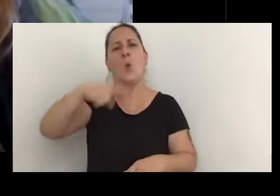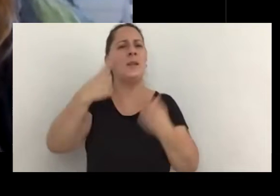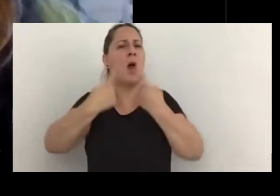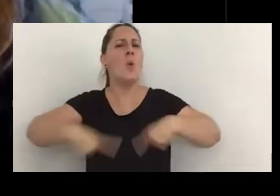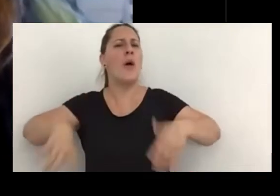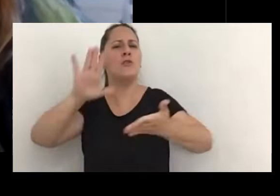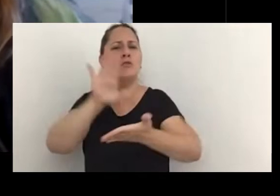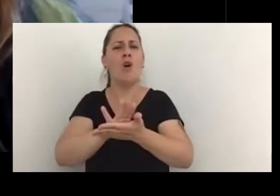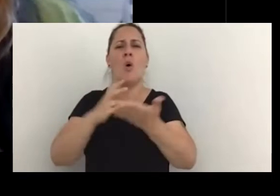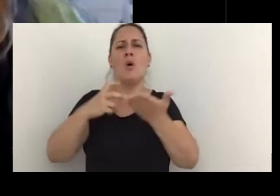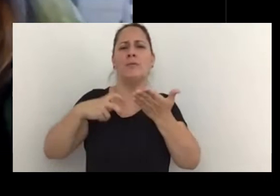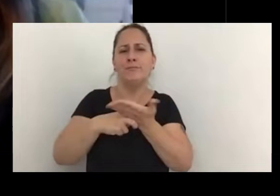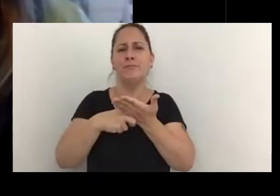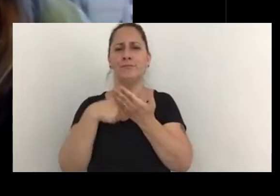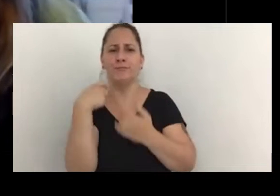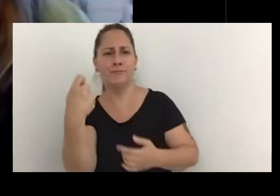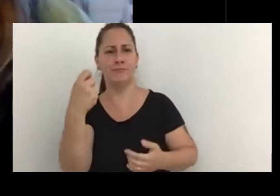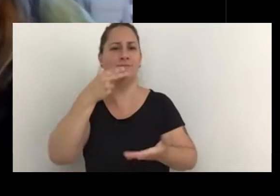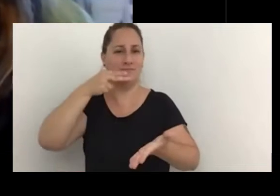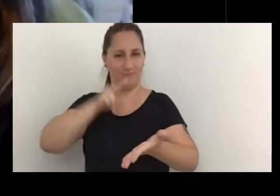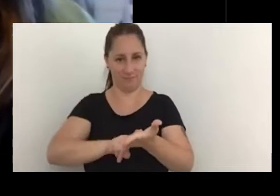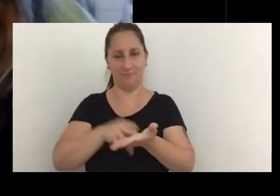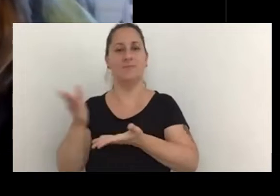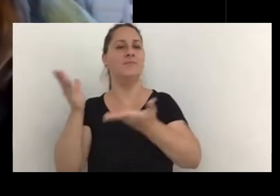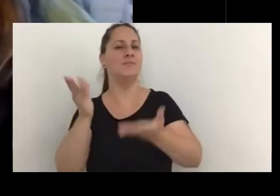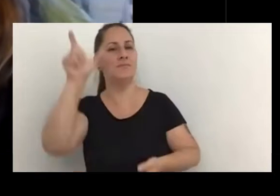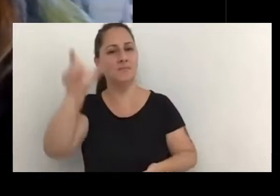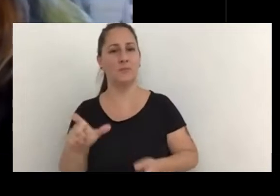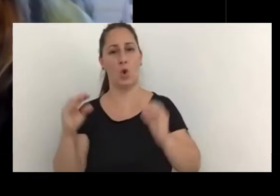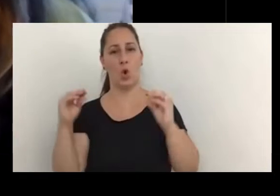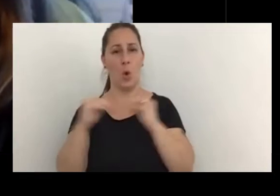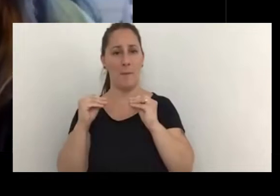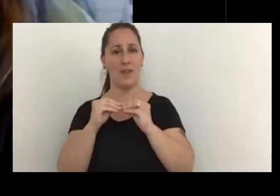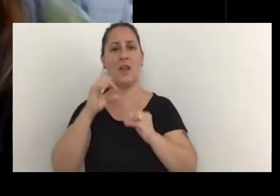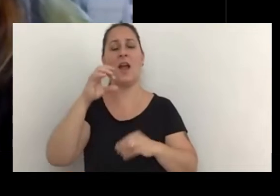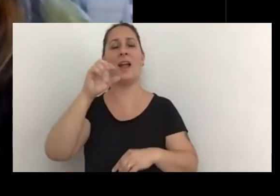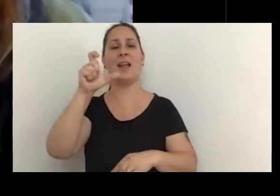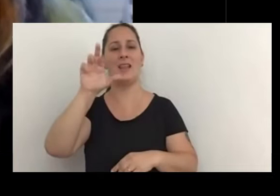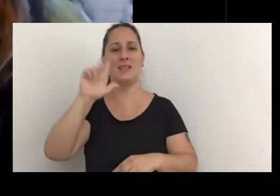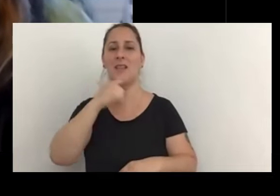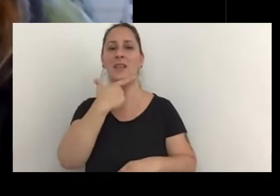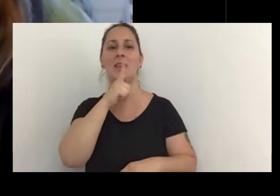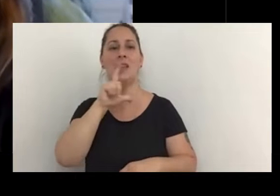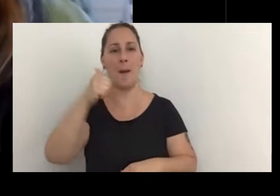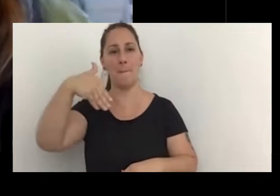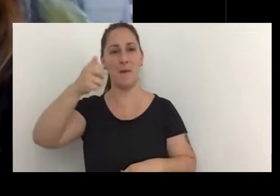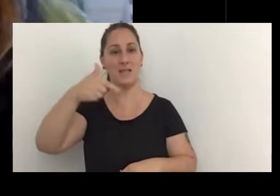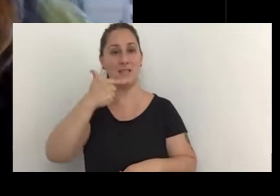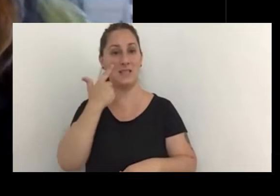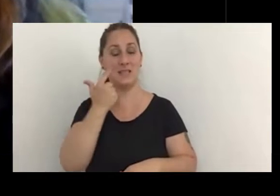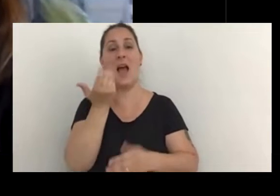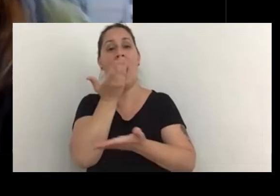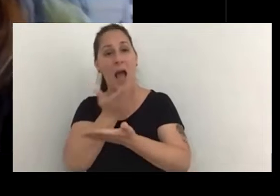y previsionales que serán presentadas por nuestra compañera, la doctora Cristina Mansilla. Además, en el día de hoy, al